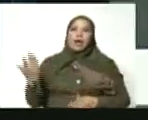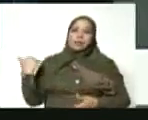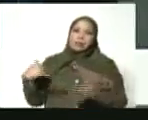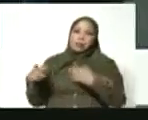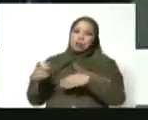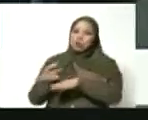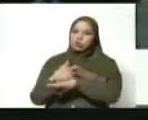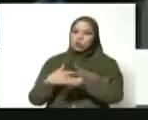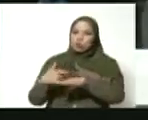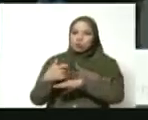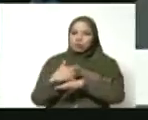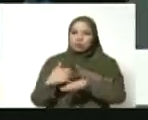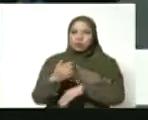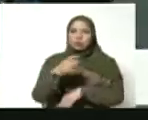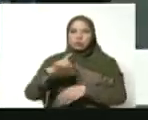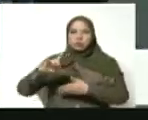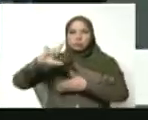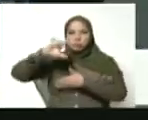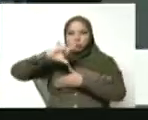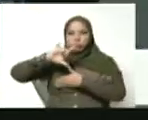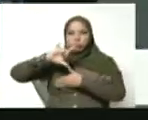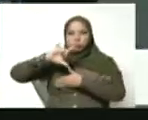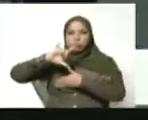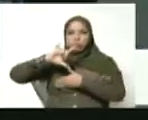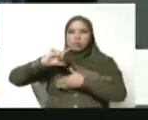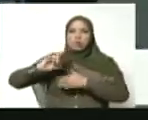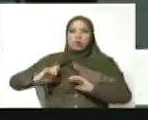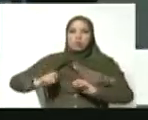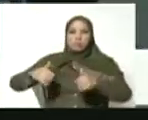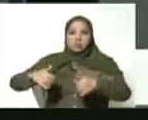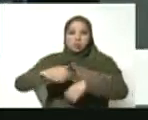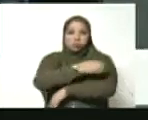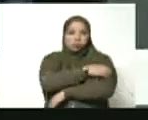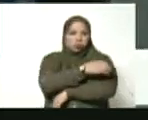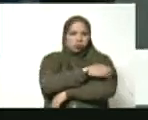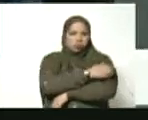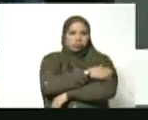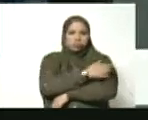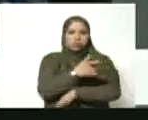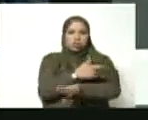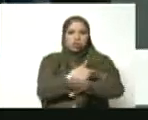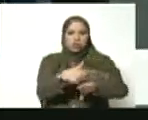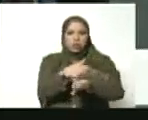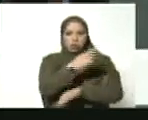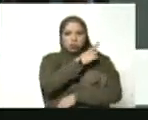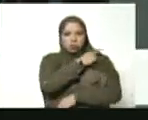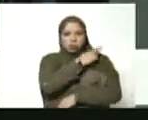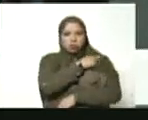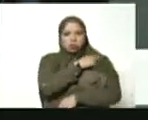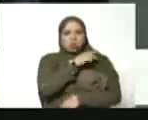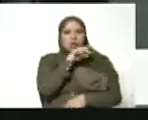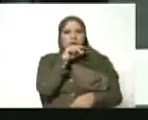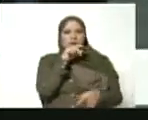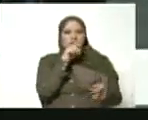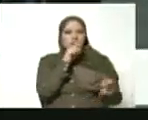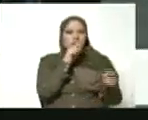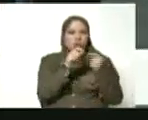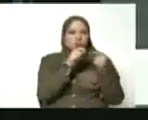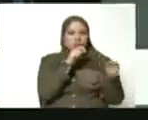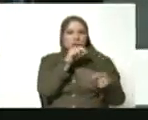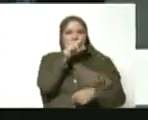se posicionaron en América Latina, empezamos a experimentar lo que se conoce como la cultura del odio, los discursos de odio, que